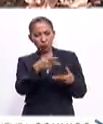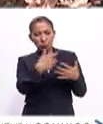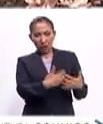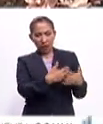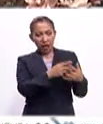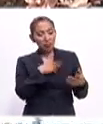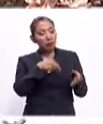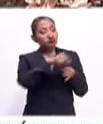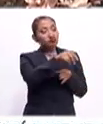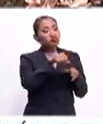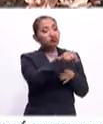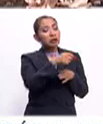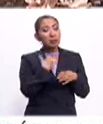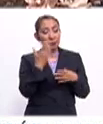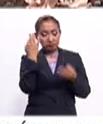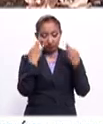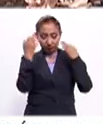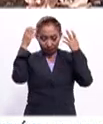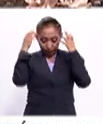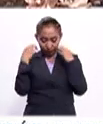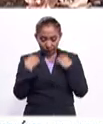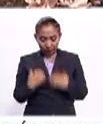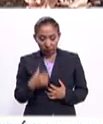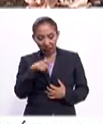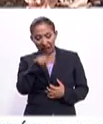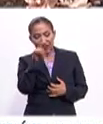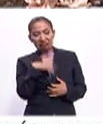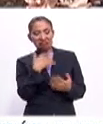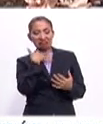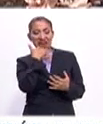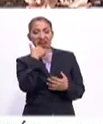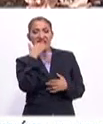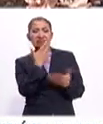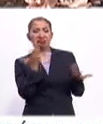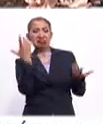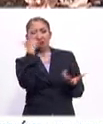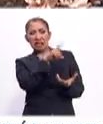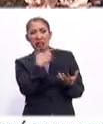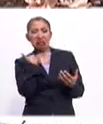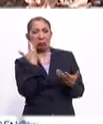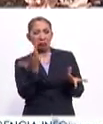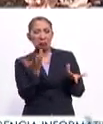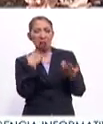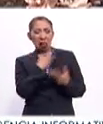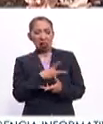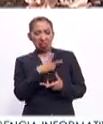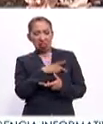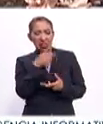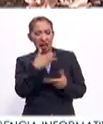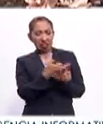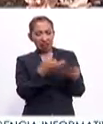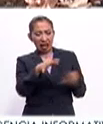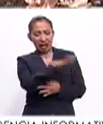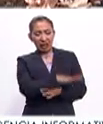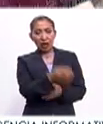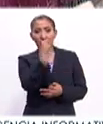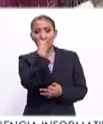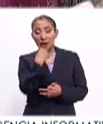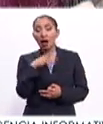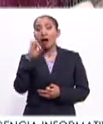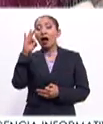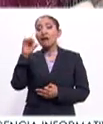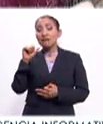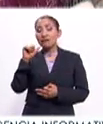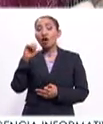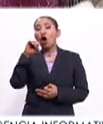para sembrar se tienen que vestir como astronautas porque hay tóxicos muy fuertes, y yo digo, están produciendo comida. Ya la Organización